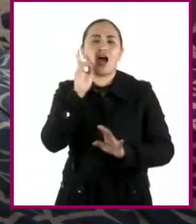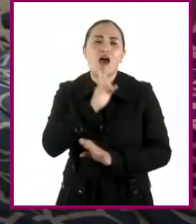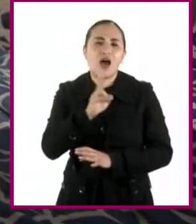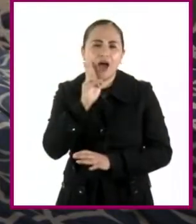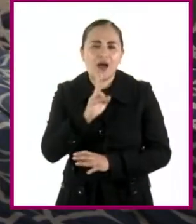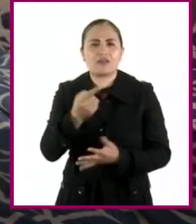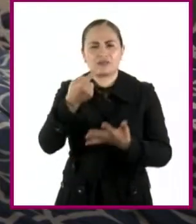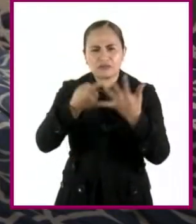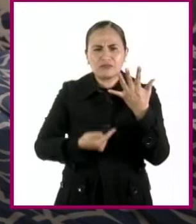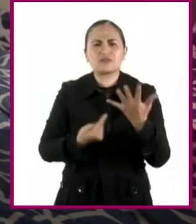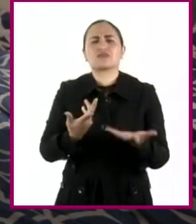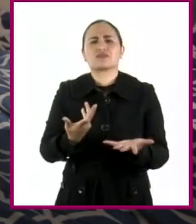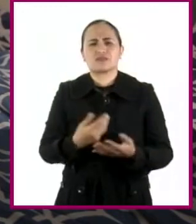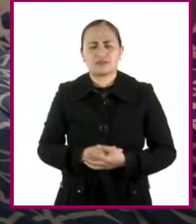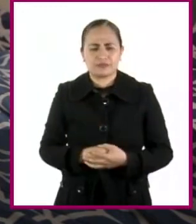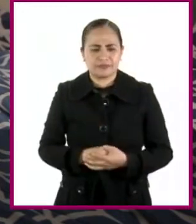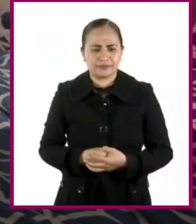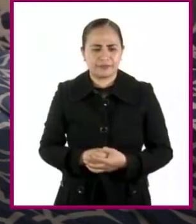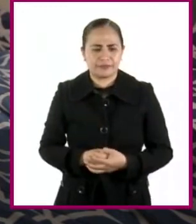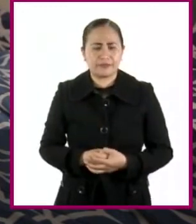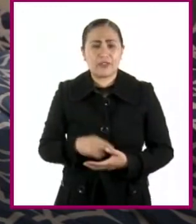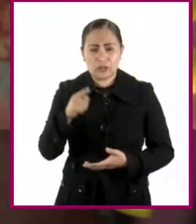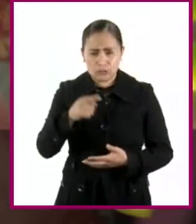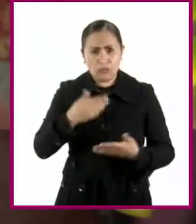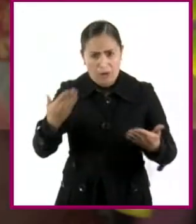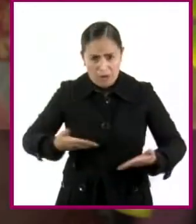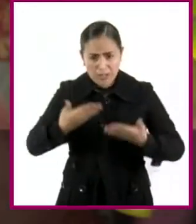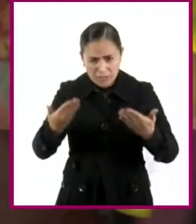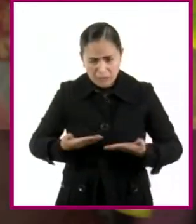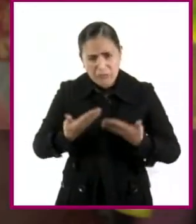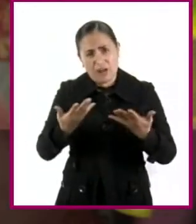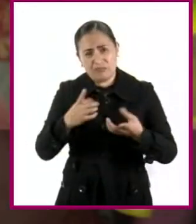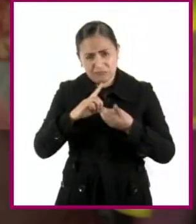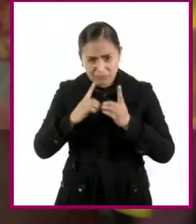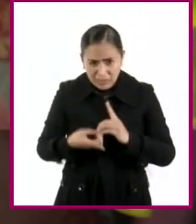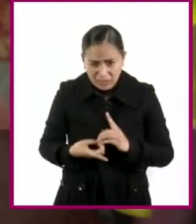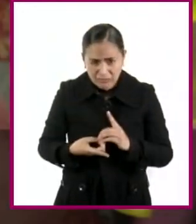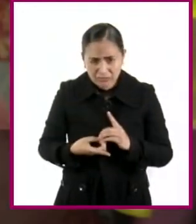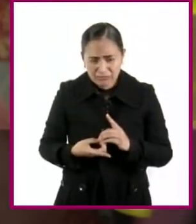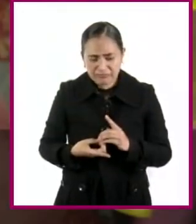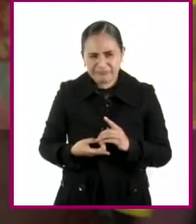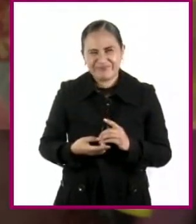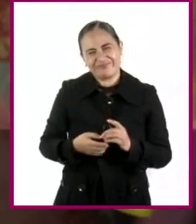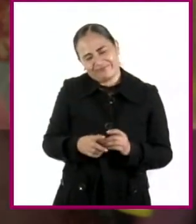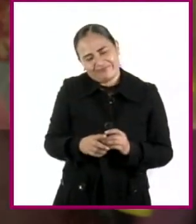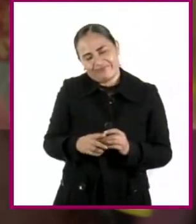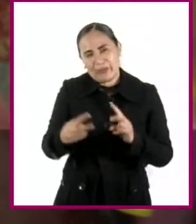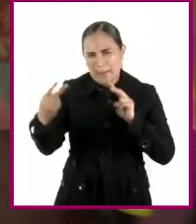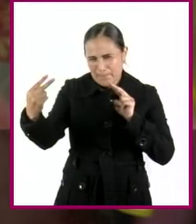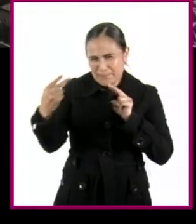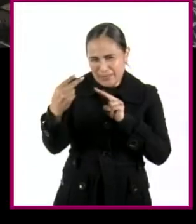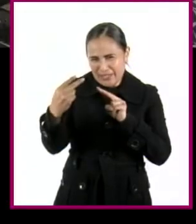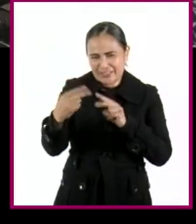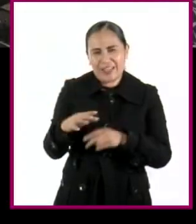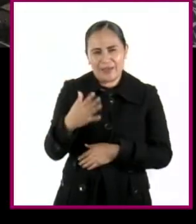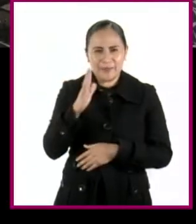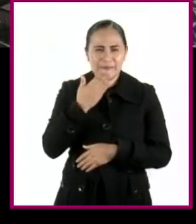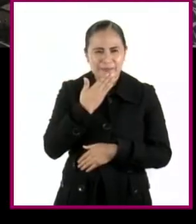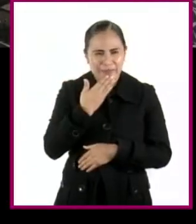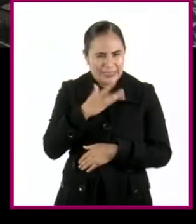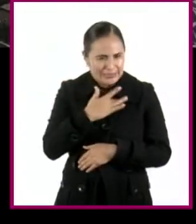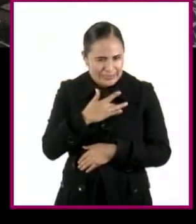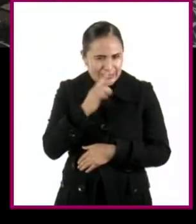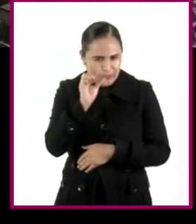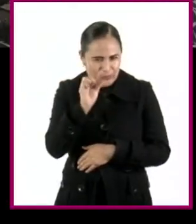experimento? Ok, ¿sigues bajona de ánimo? Bueno, verte me puso mejor. Diremos